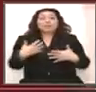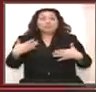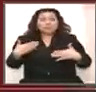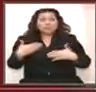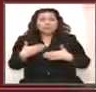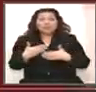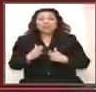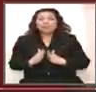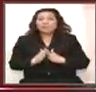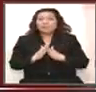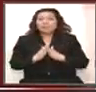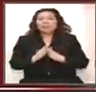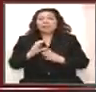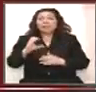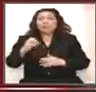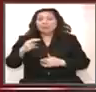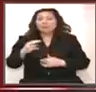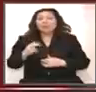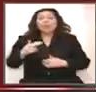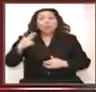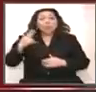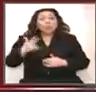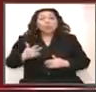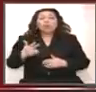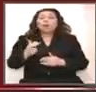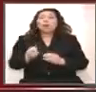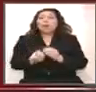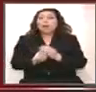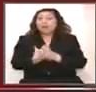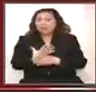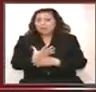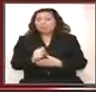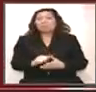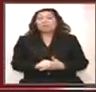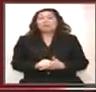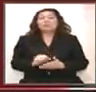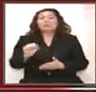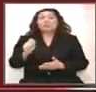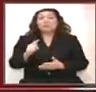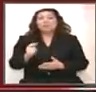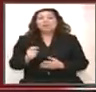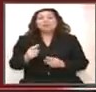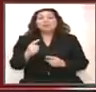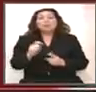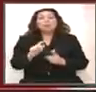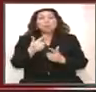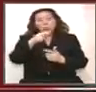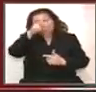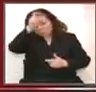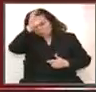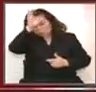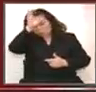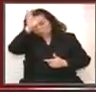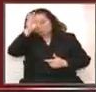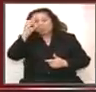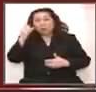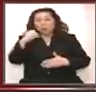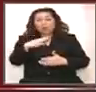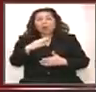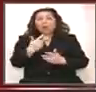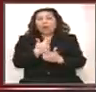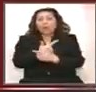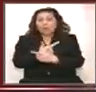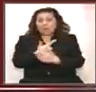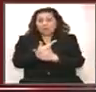Chimbote en Santa, Chilca en Huancayo, Paucarpata en Arequipa, San Sebastián y Santiago en el Cusco, San Juan Bautista en